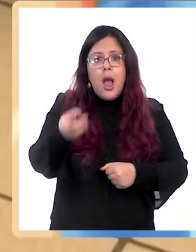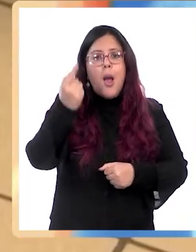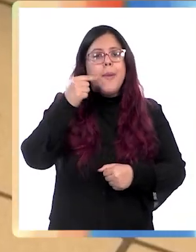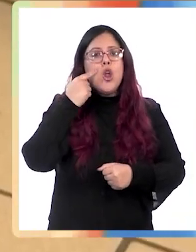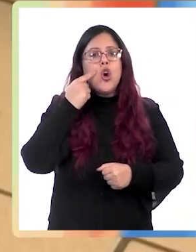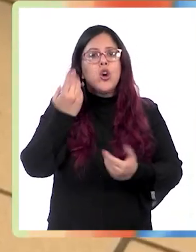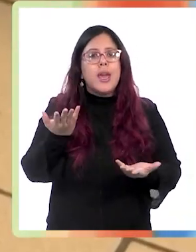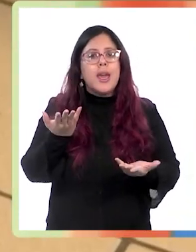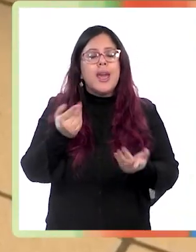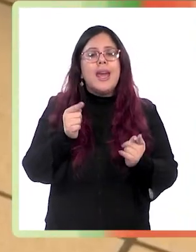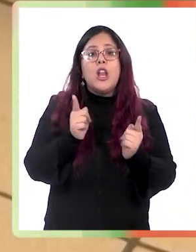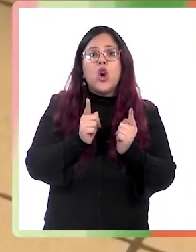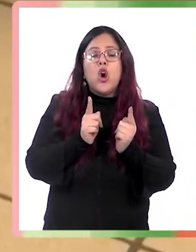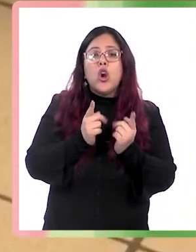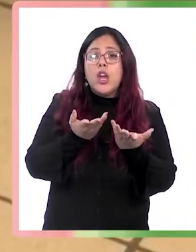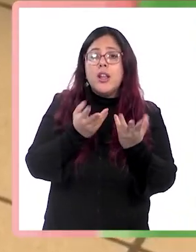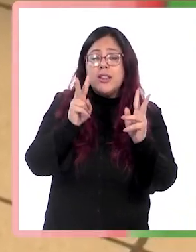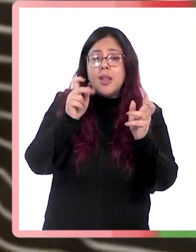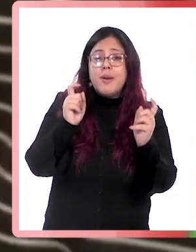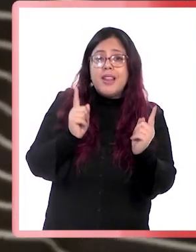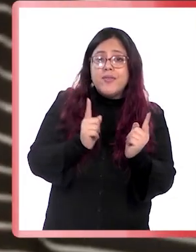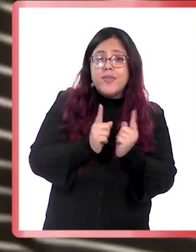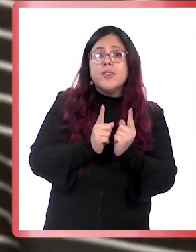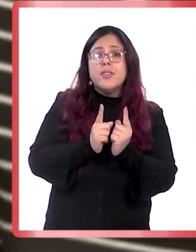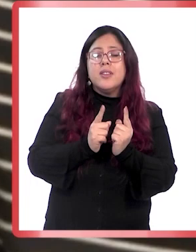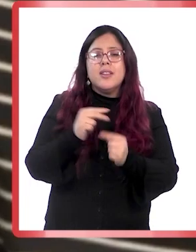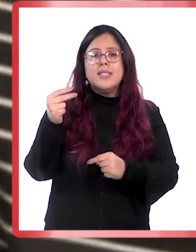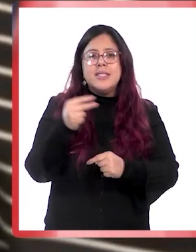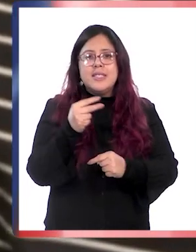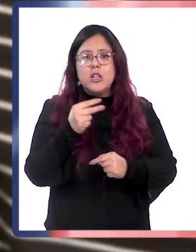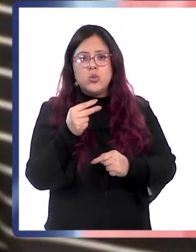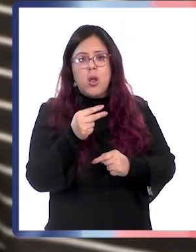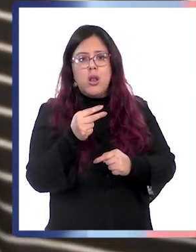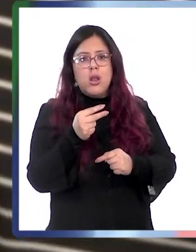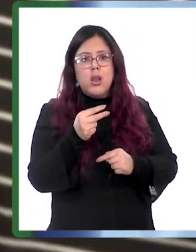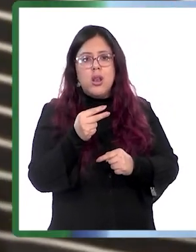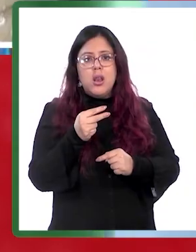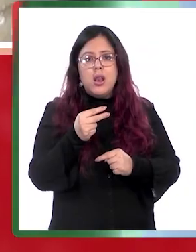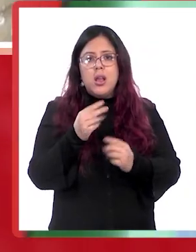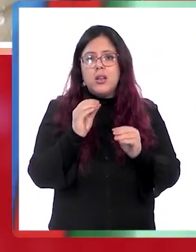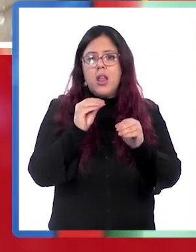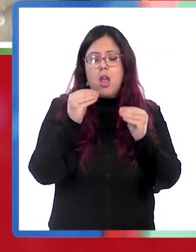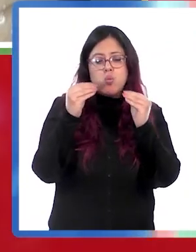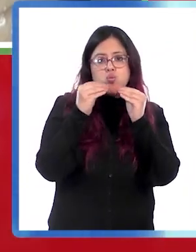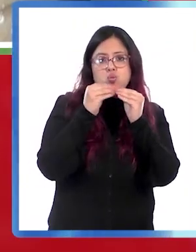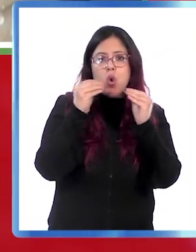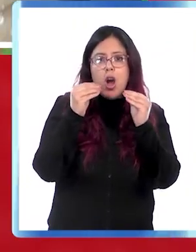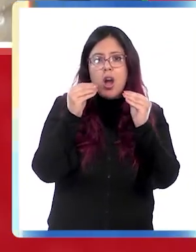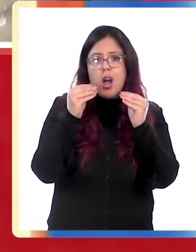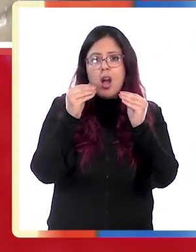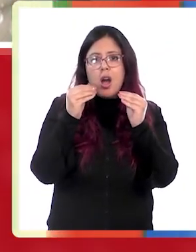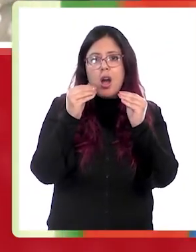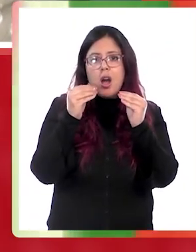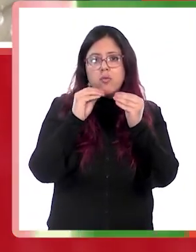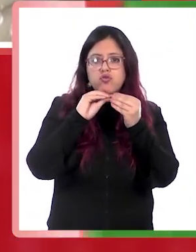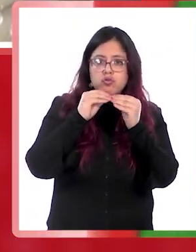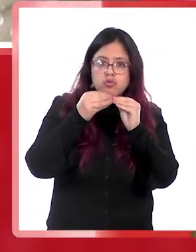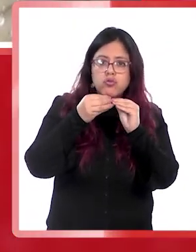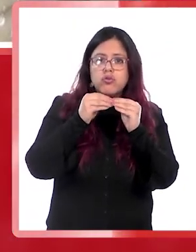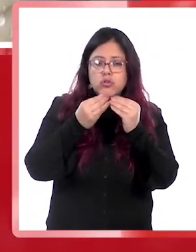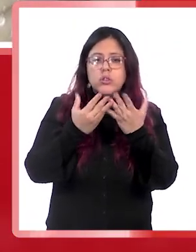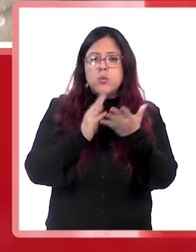contacto más importante es un contacto íntimo, piel con piel, o besos de boca y prolongado, digamos, con